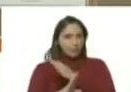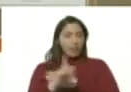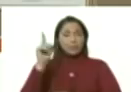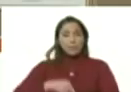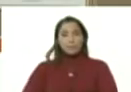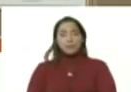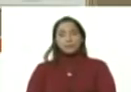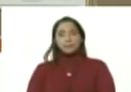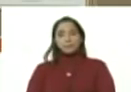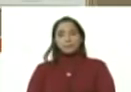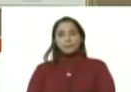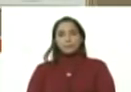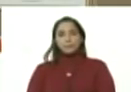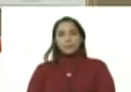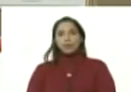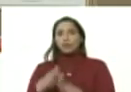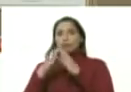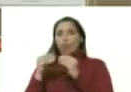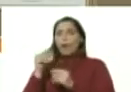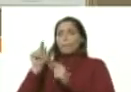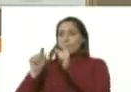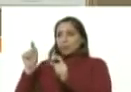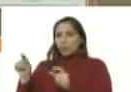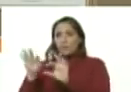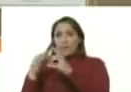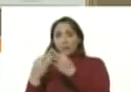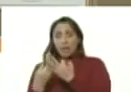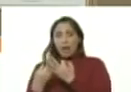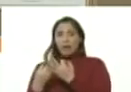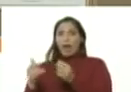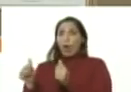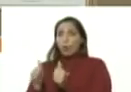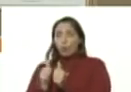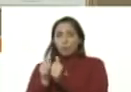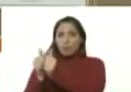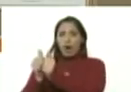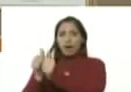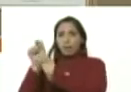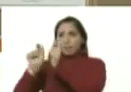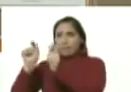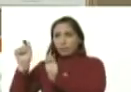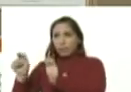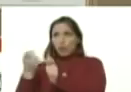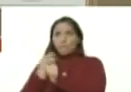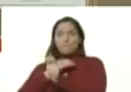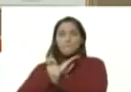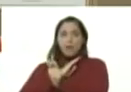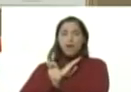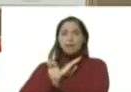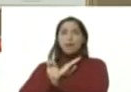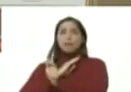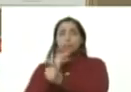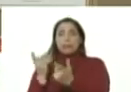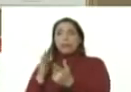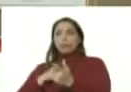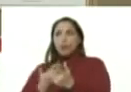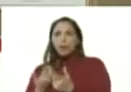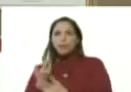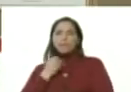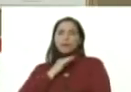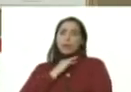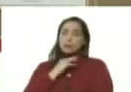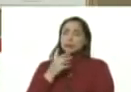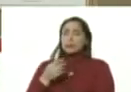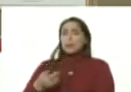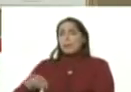la presencia de los acompañantes y los tratamientos secundarios. Saben ustedes que un trasplante siempre puede tener complicaciones, puede generarse